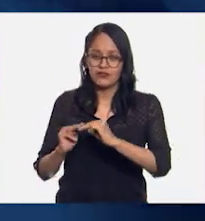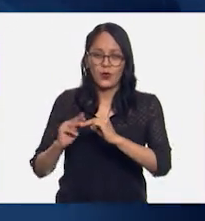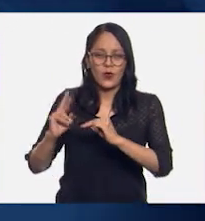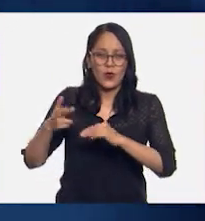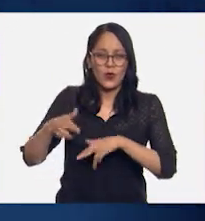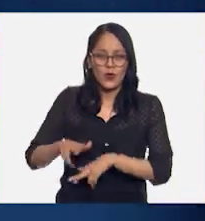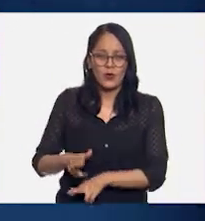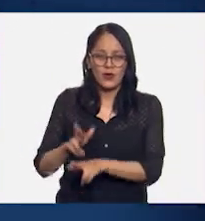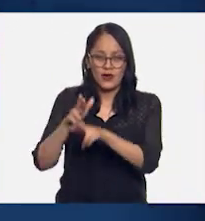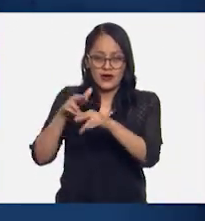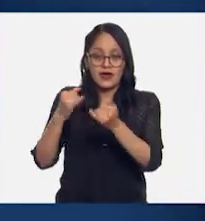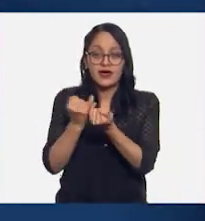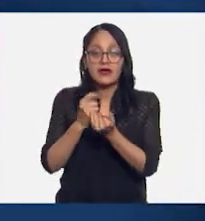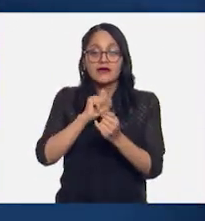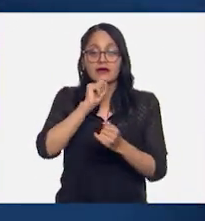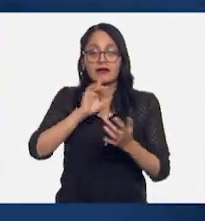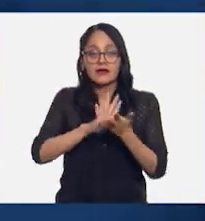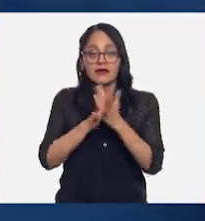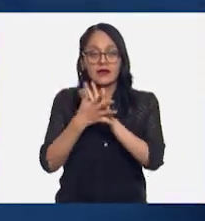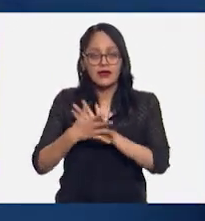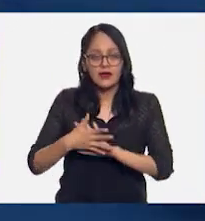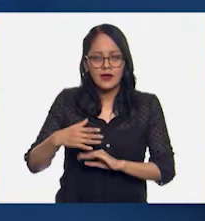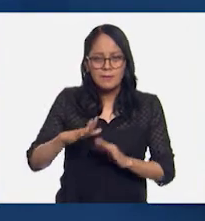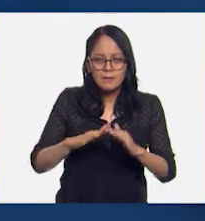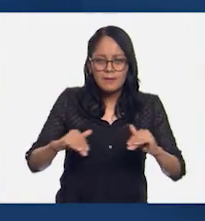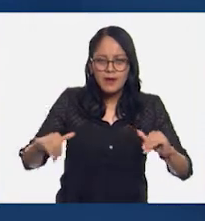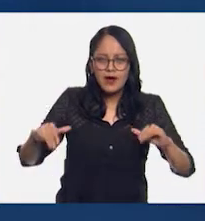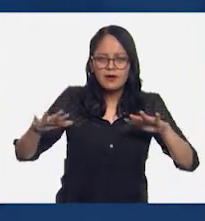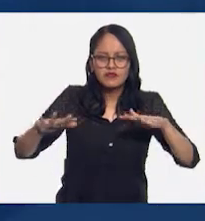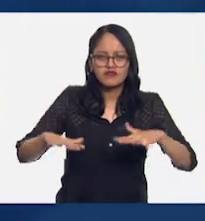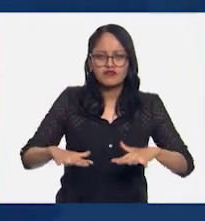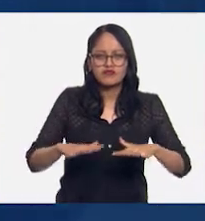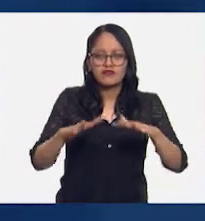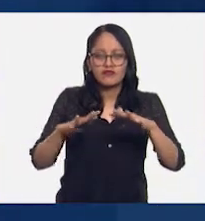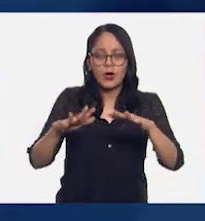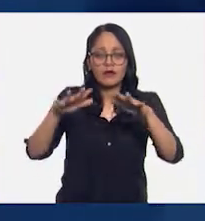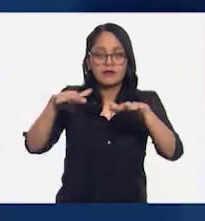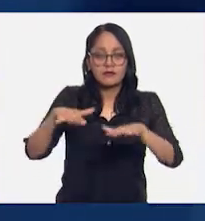rosal la estrella y el mar palpita, muere y continúa.